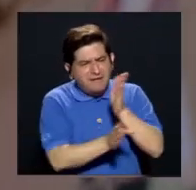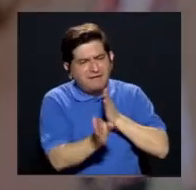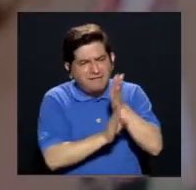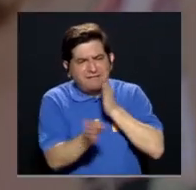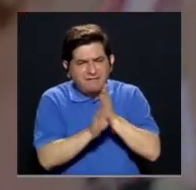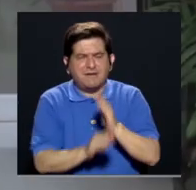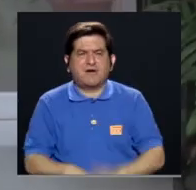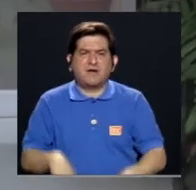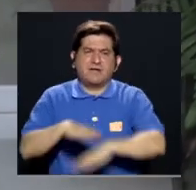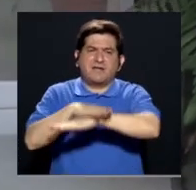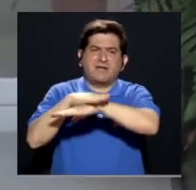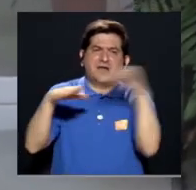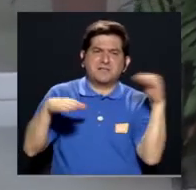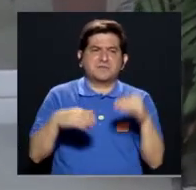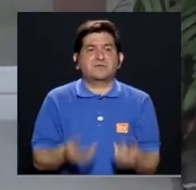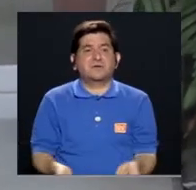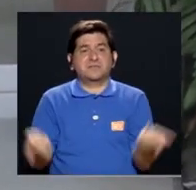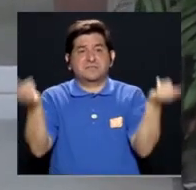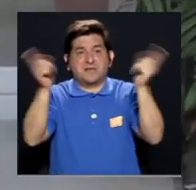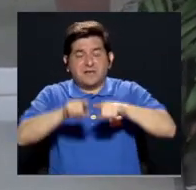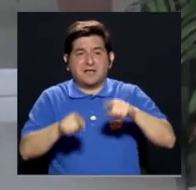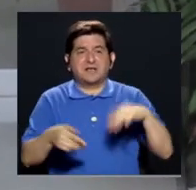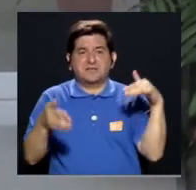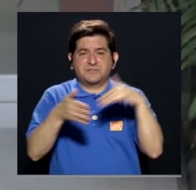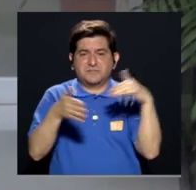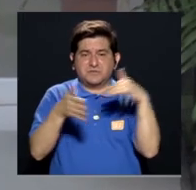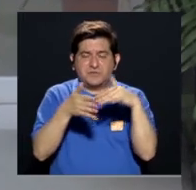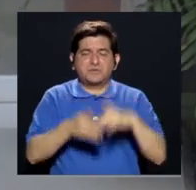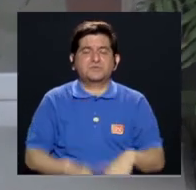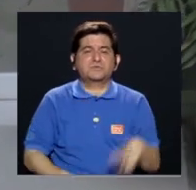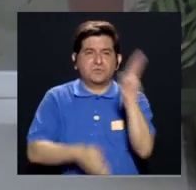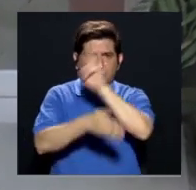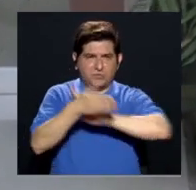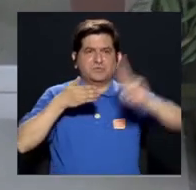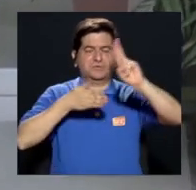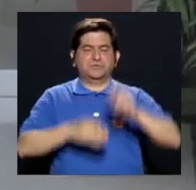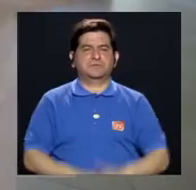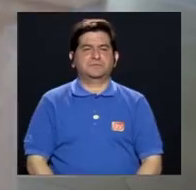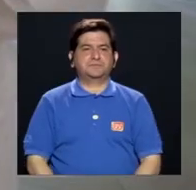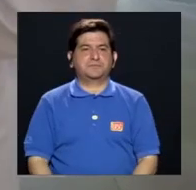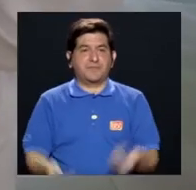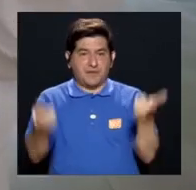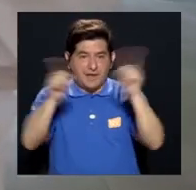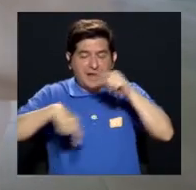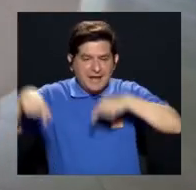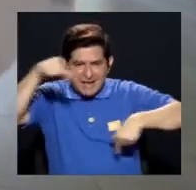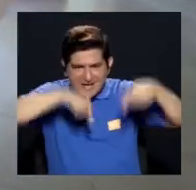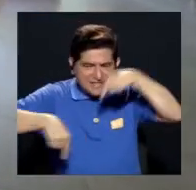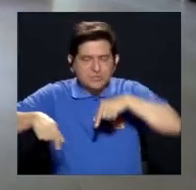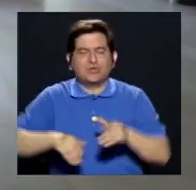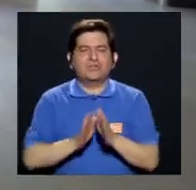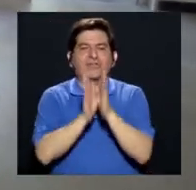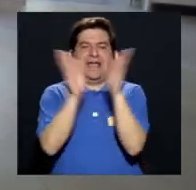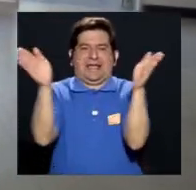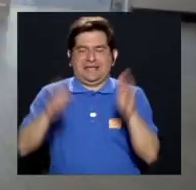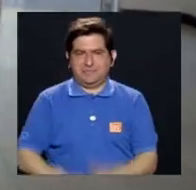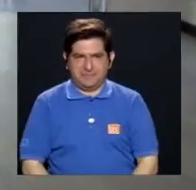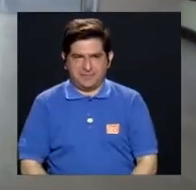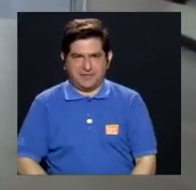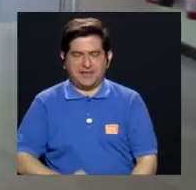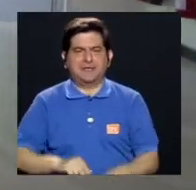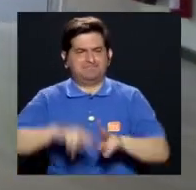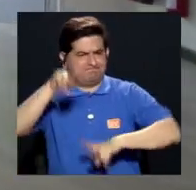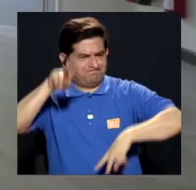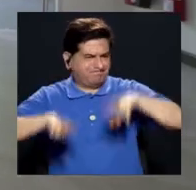y su exclusión, en algunos casos, de la educación superior. En el caso de Química General, se varió